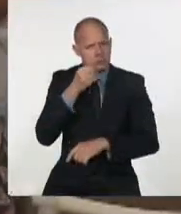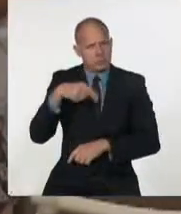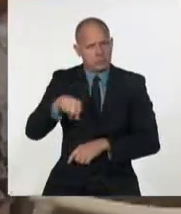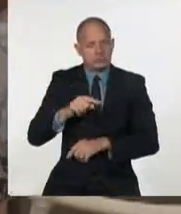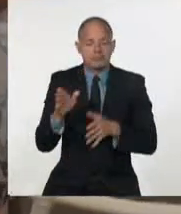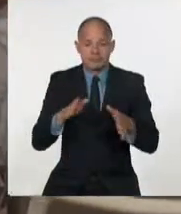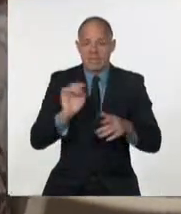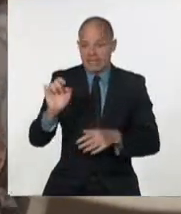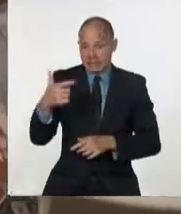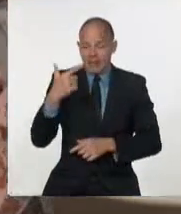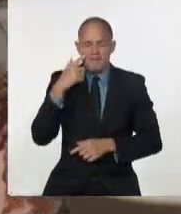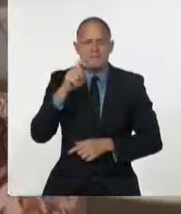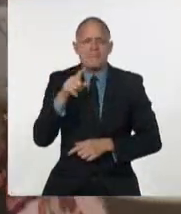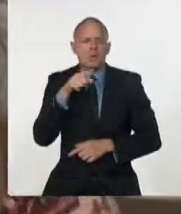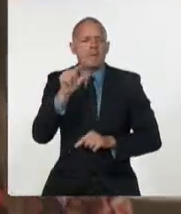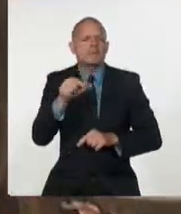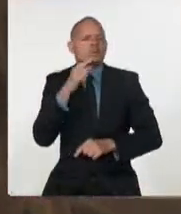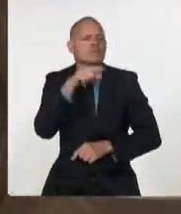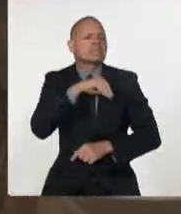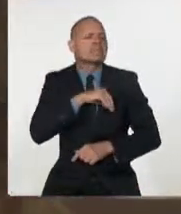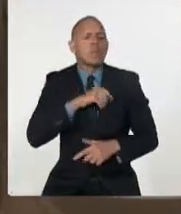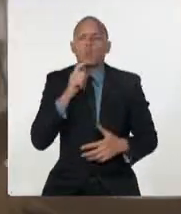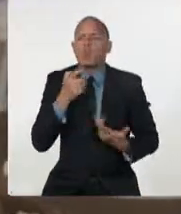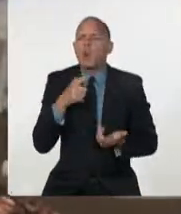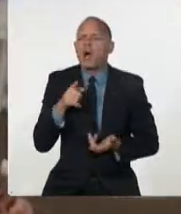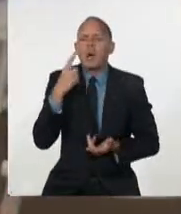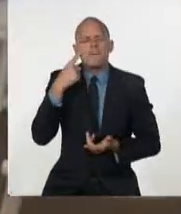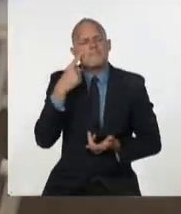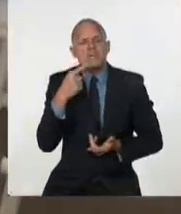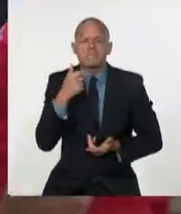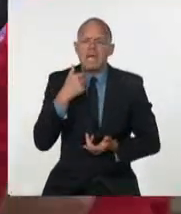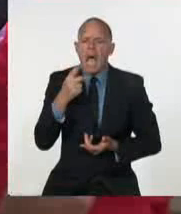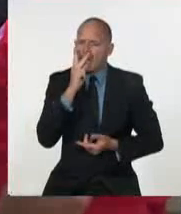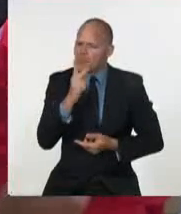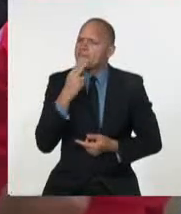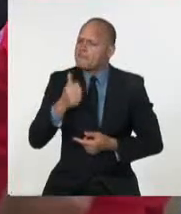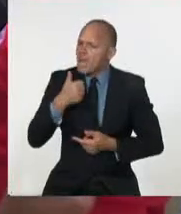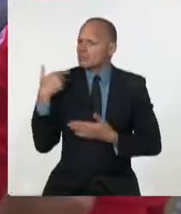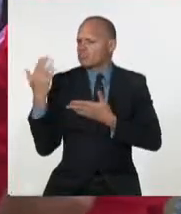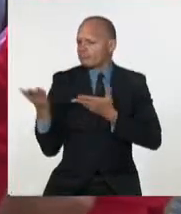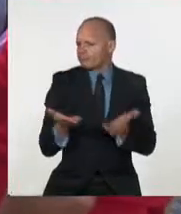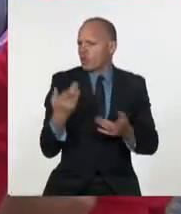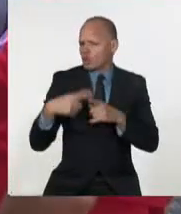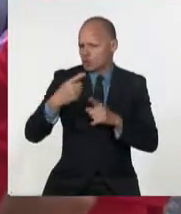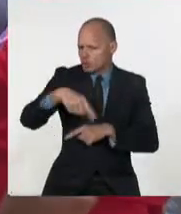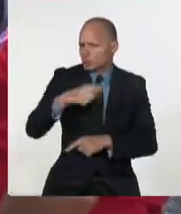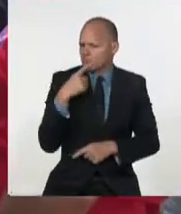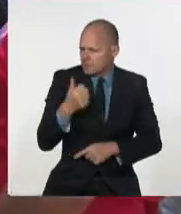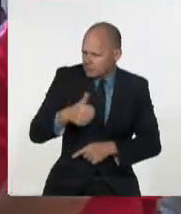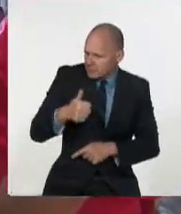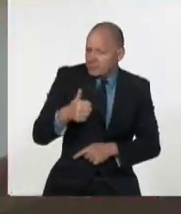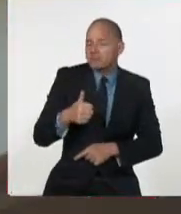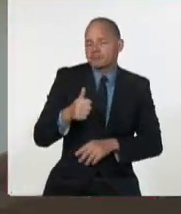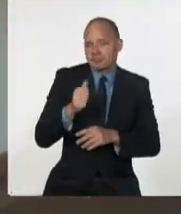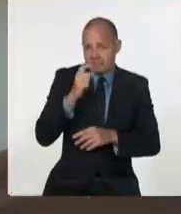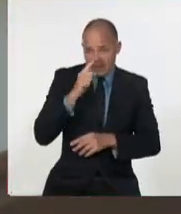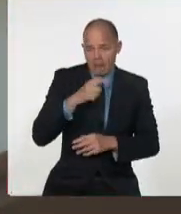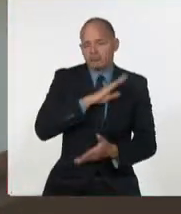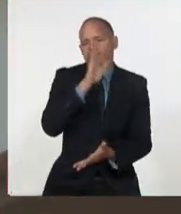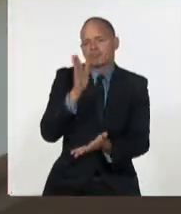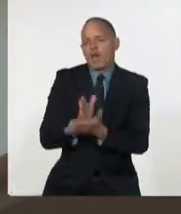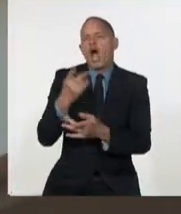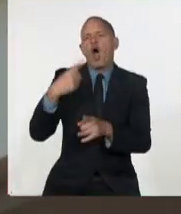conversó con los huéspedes y les preguntó la opinión sobre el servicio que reciben. El periplo culminó en el mercado estatal Granma del municipio La